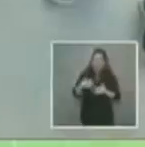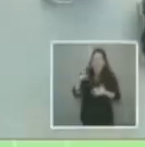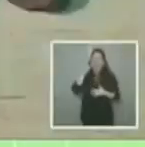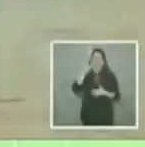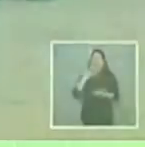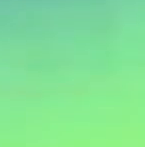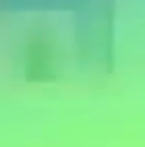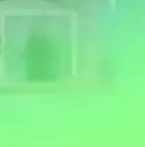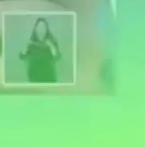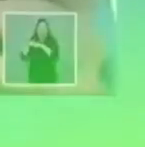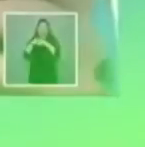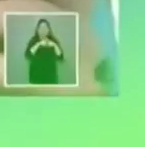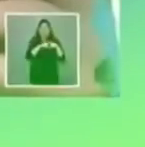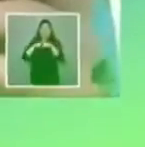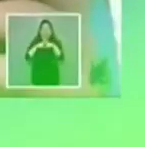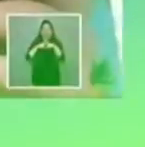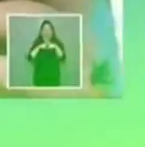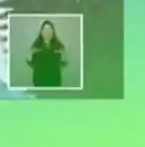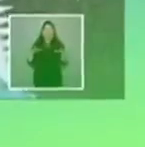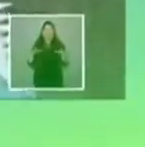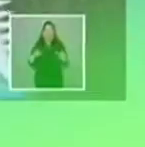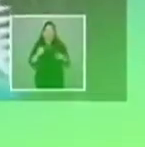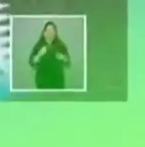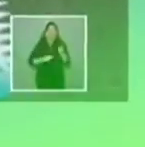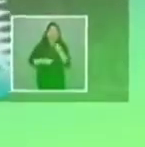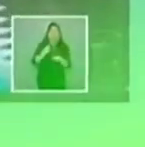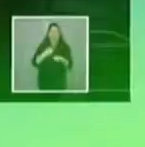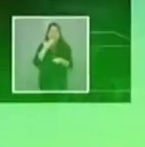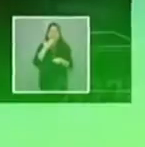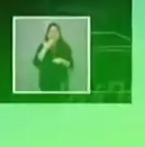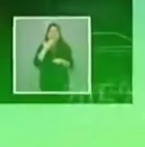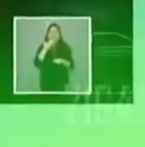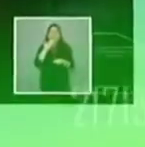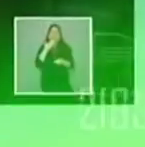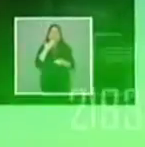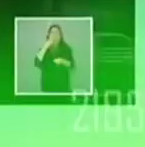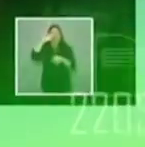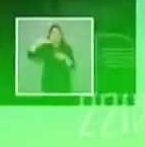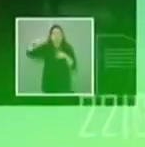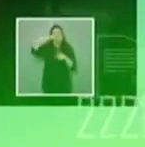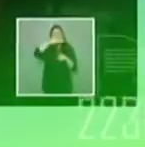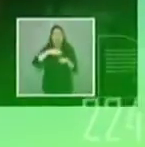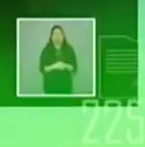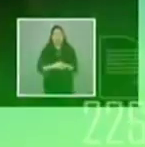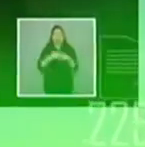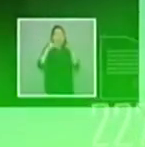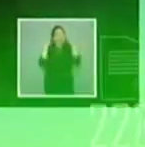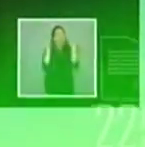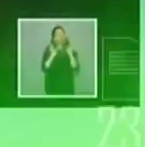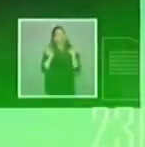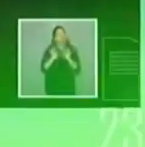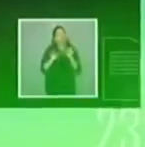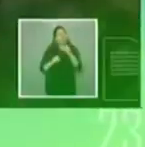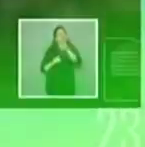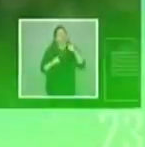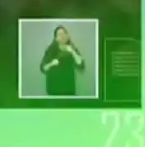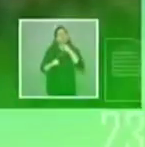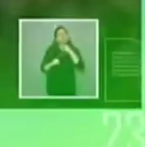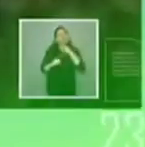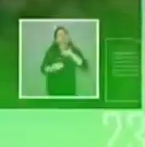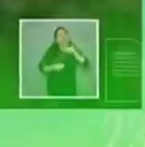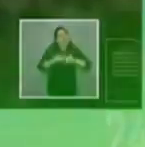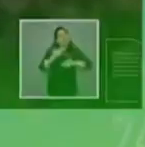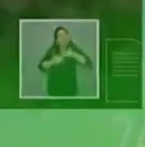forma logramos que en los últimos 2 años ya 5 familias están viviendo, durmiendo en su casa